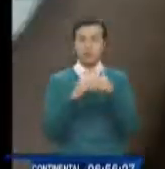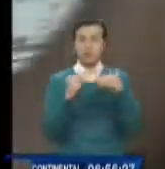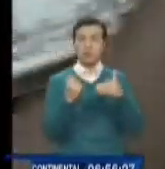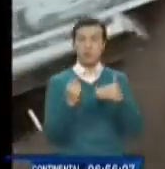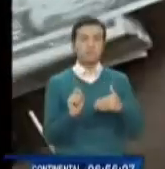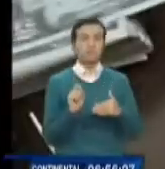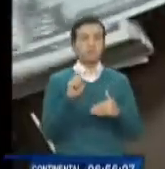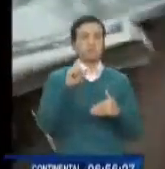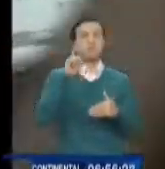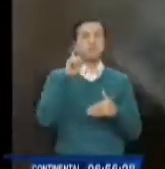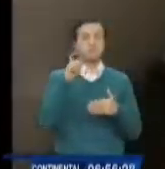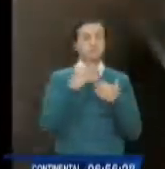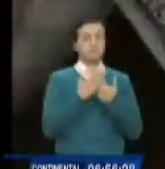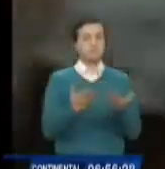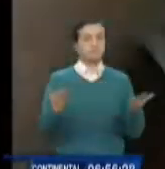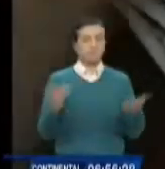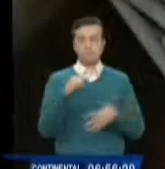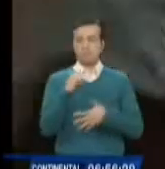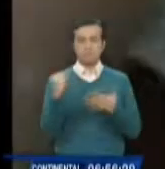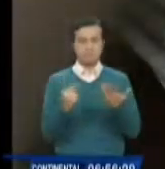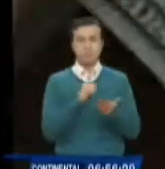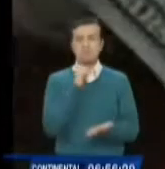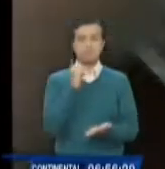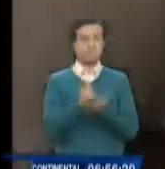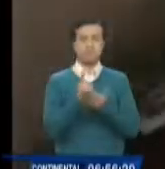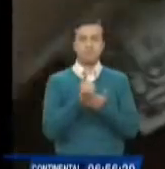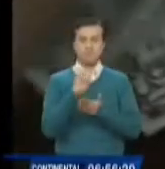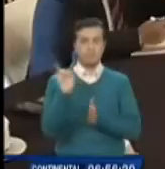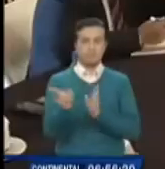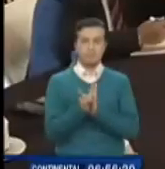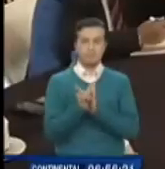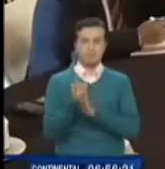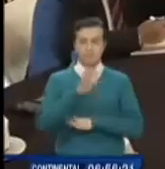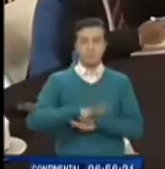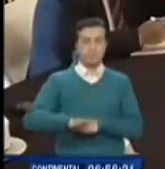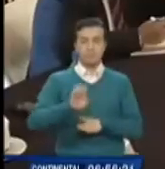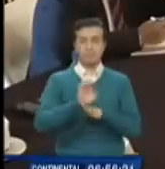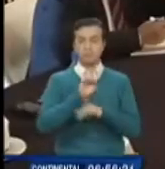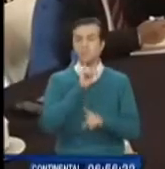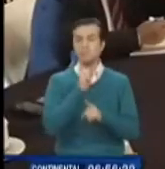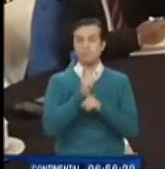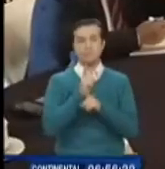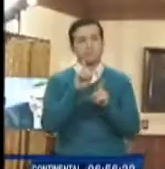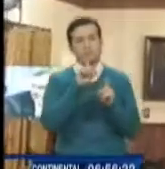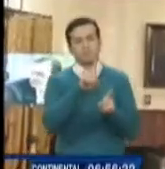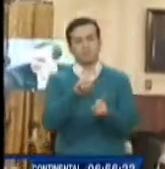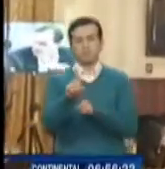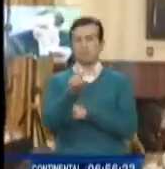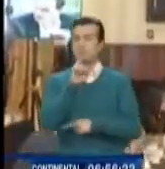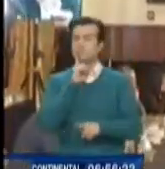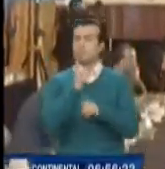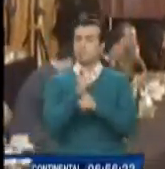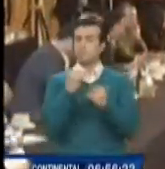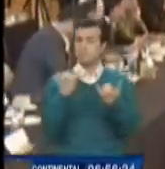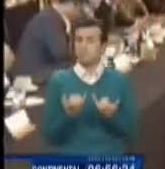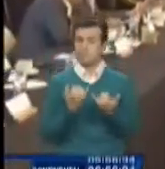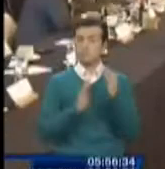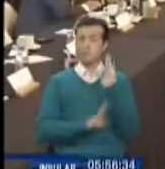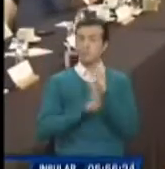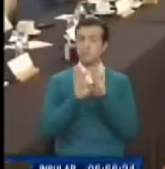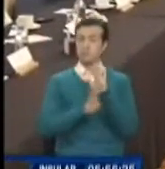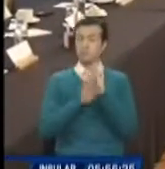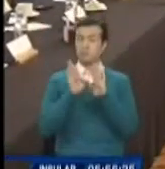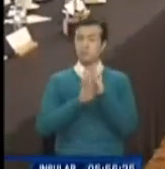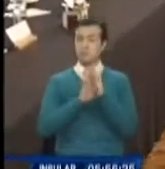del dólar, entre otras realidades, y su repercusión a nivel interno, fue materia de varias consultas. El crecimiento registrado durante los